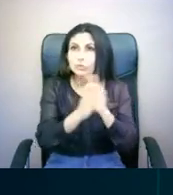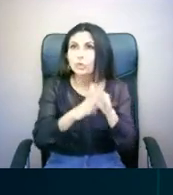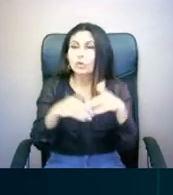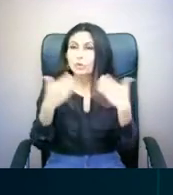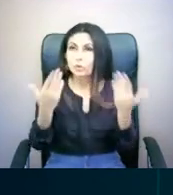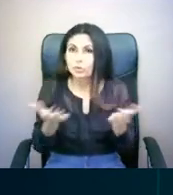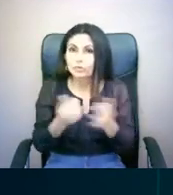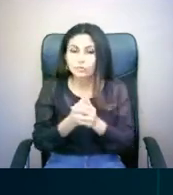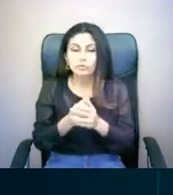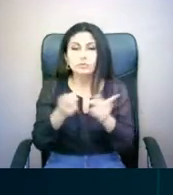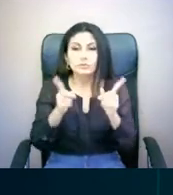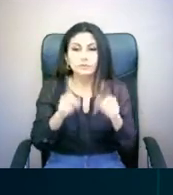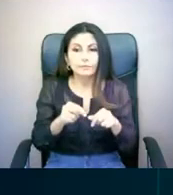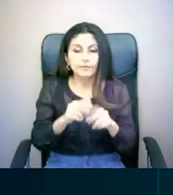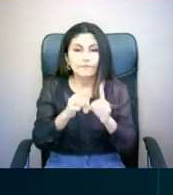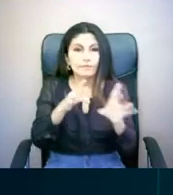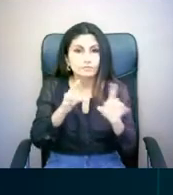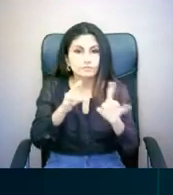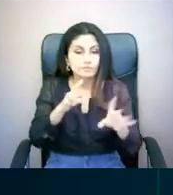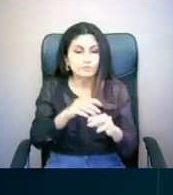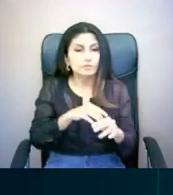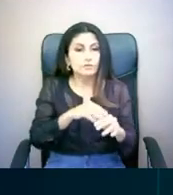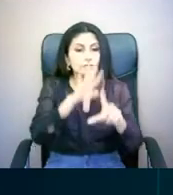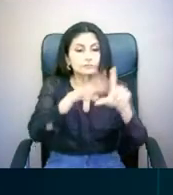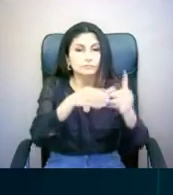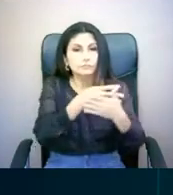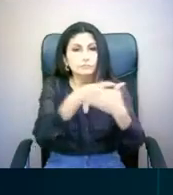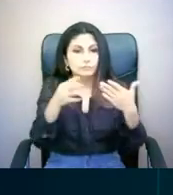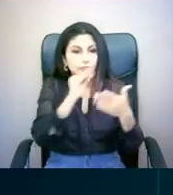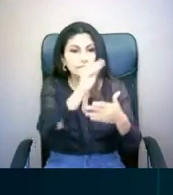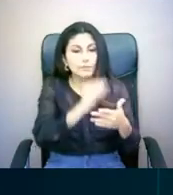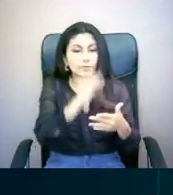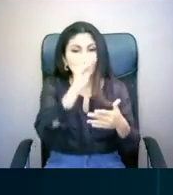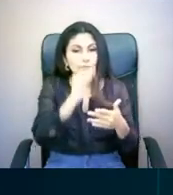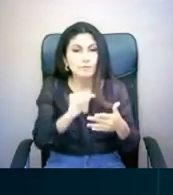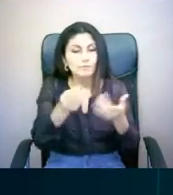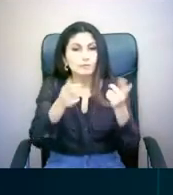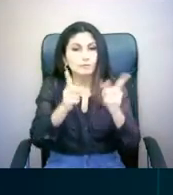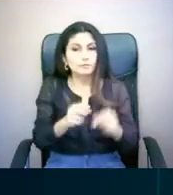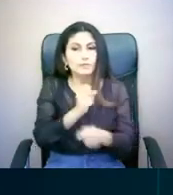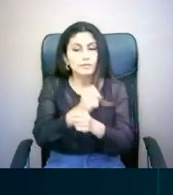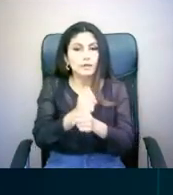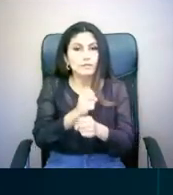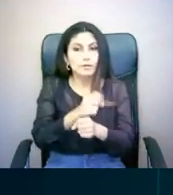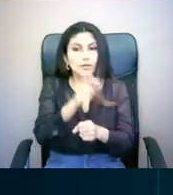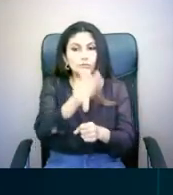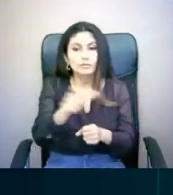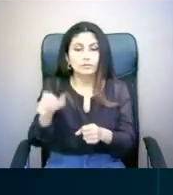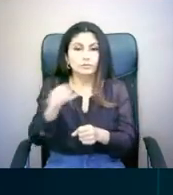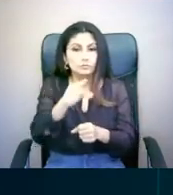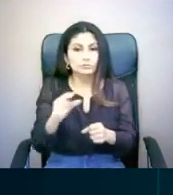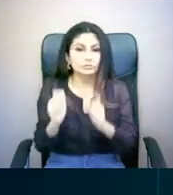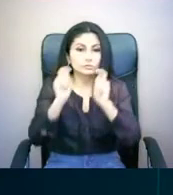de agenda, para hacer optimizaciones en los repartos de agendas de trabajo, de cargas de trabajo. Entonces, digamos así, digamos